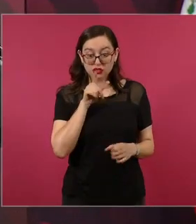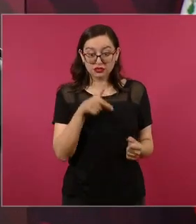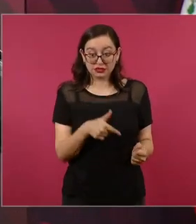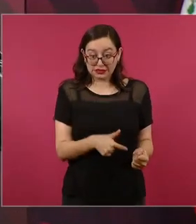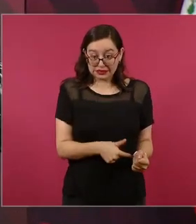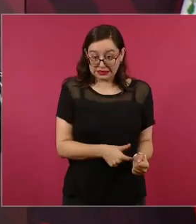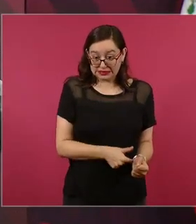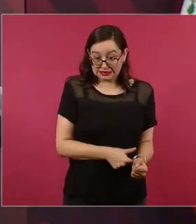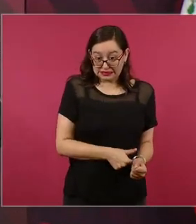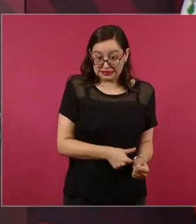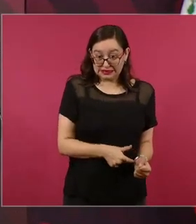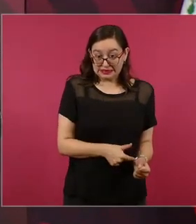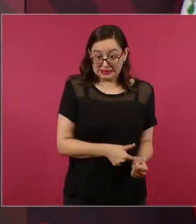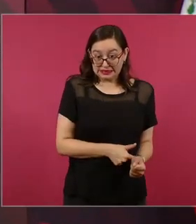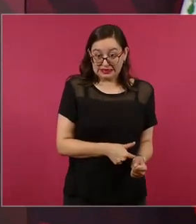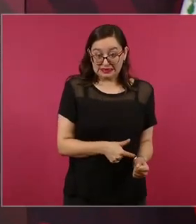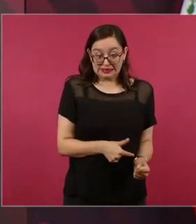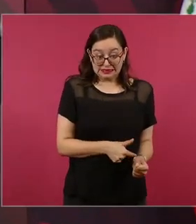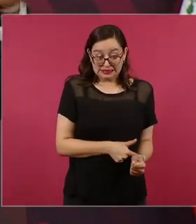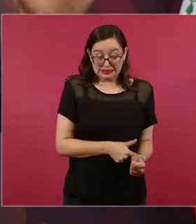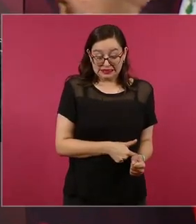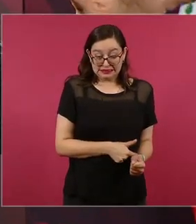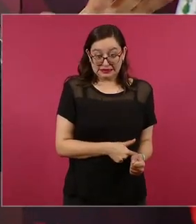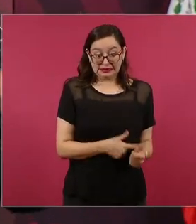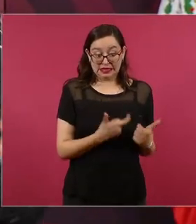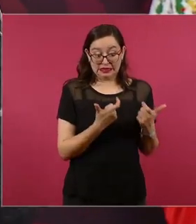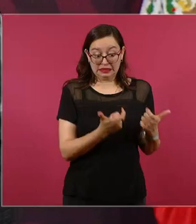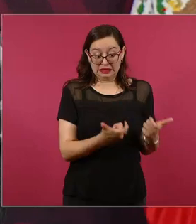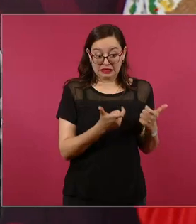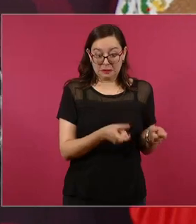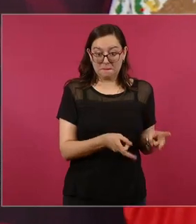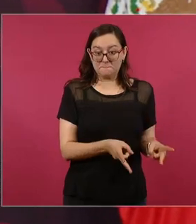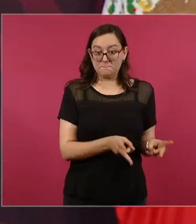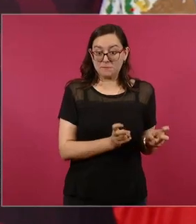porque como se robaban todo el dinero